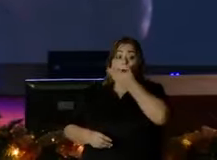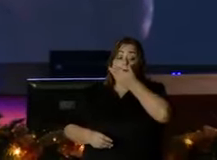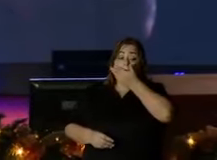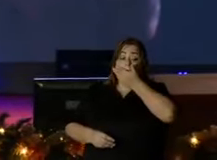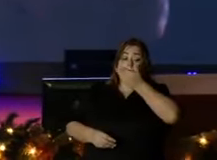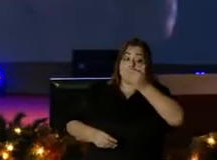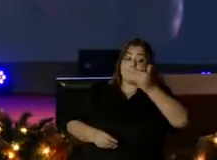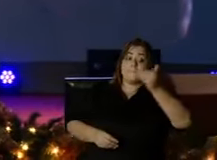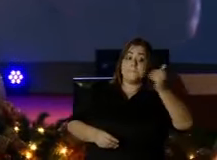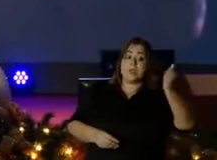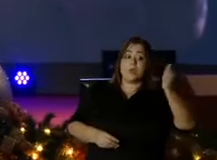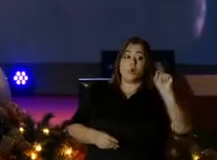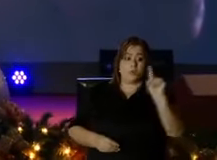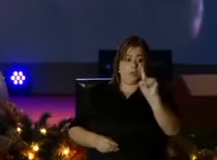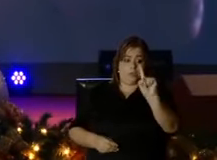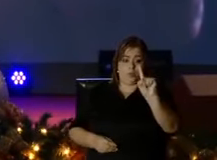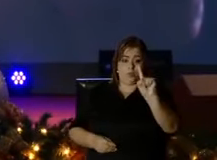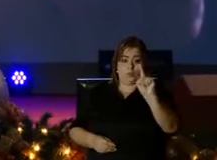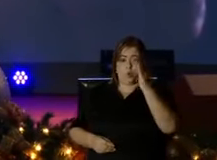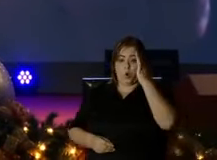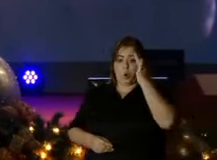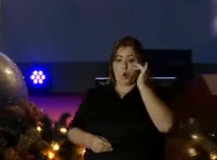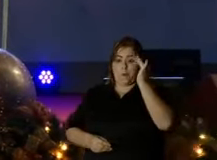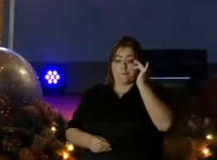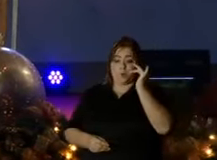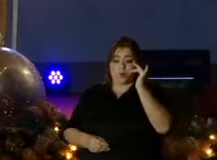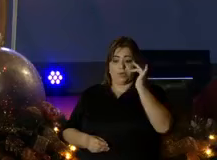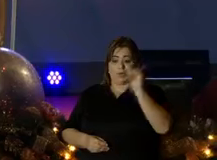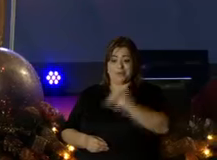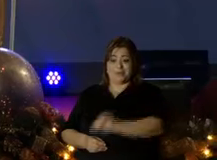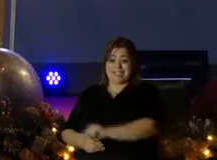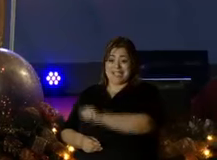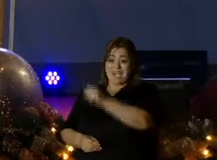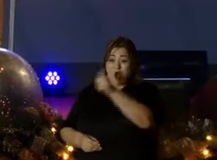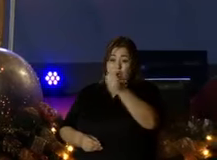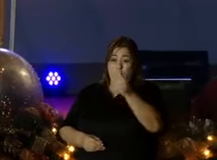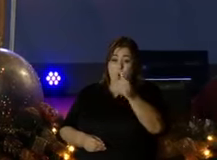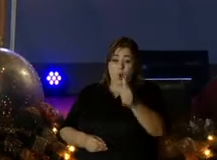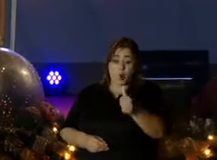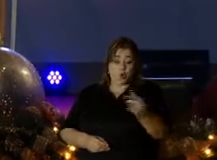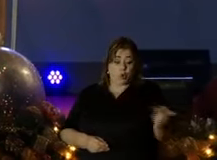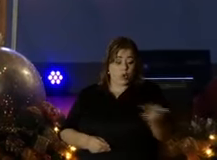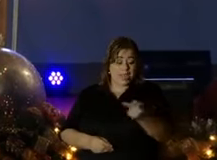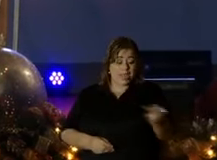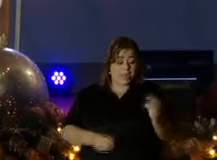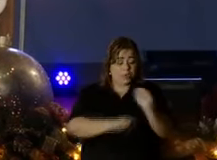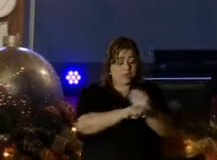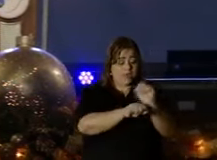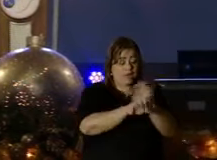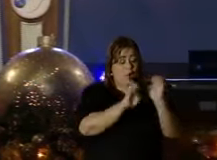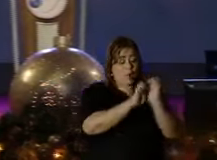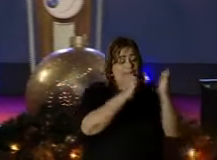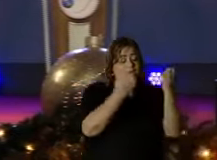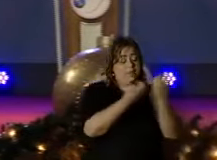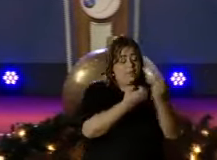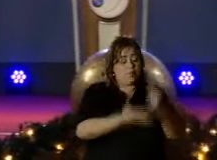se cae, el otro lo levanta. Que por cualquier tontería no estemos discutiendo y perdiendo el